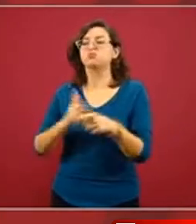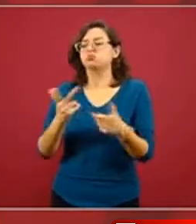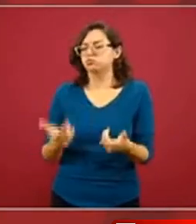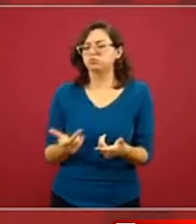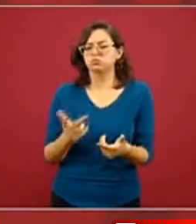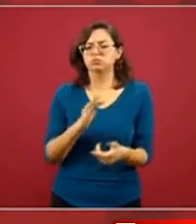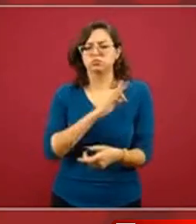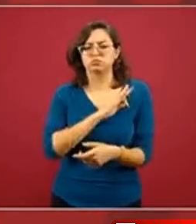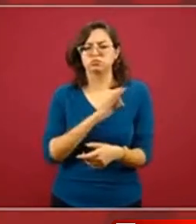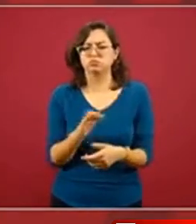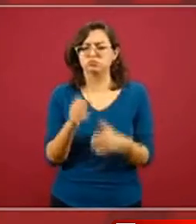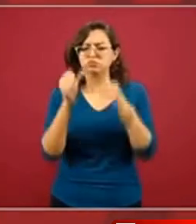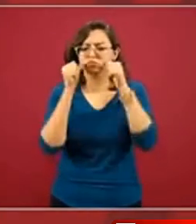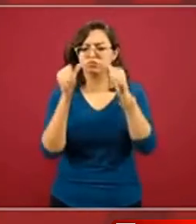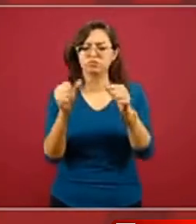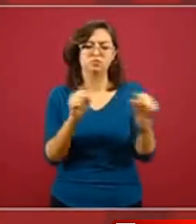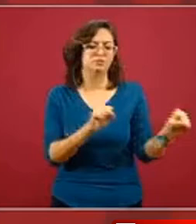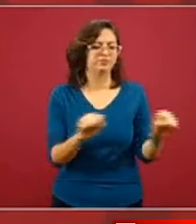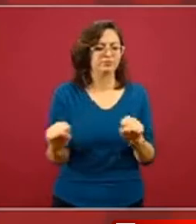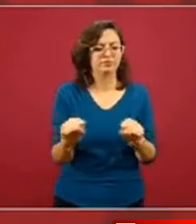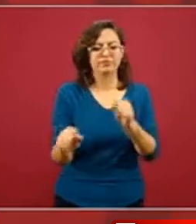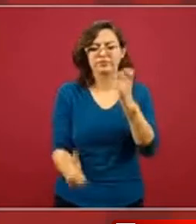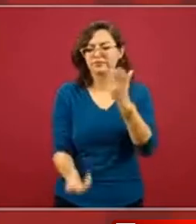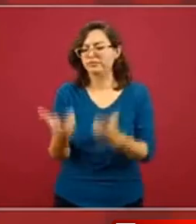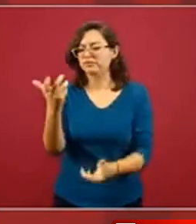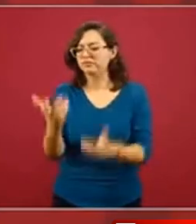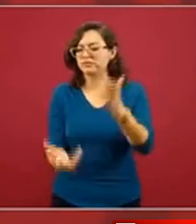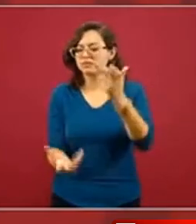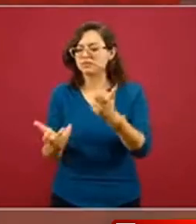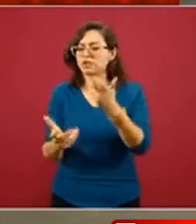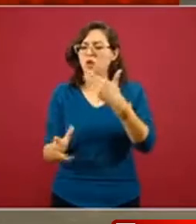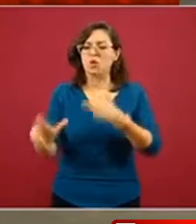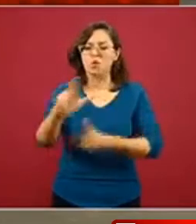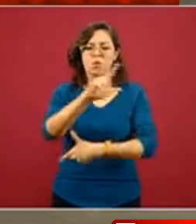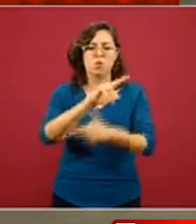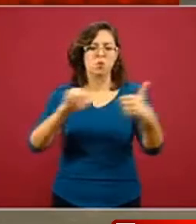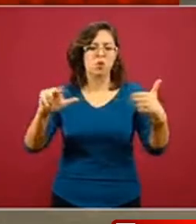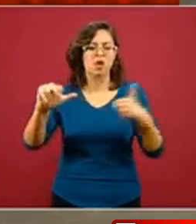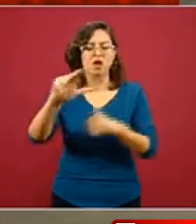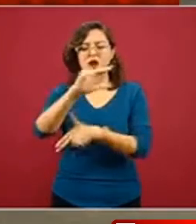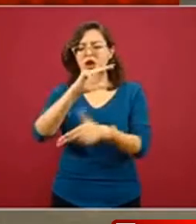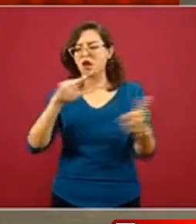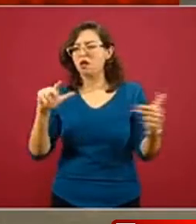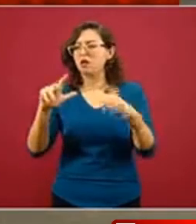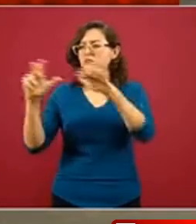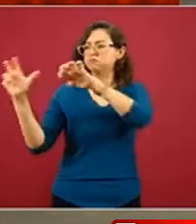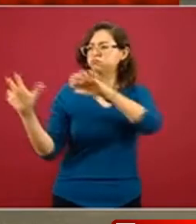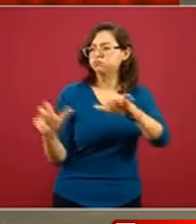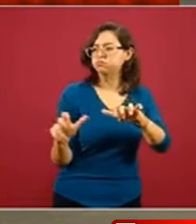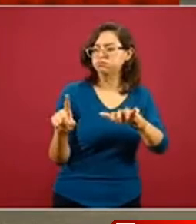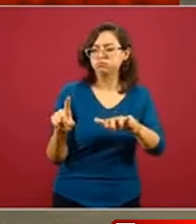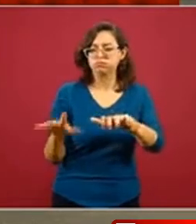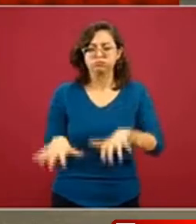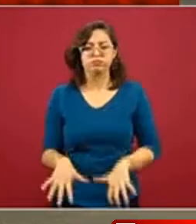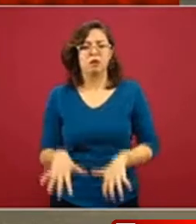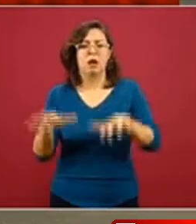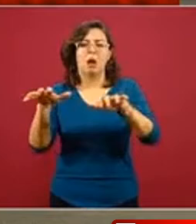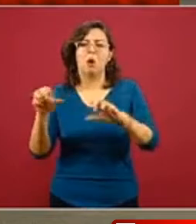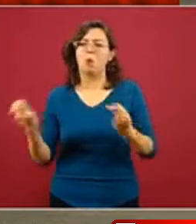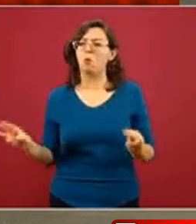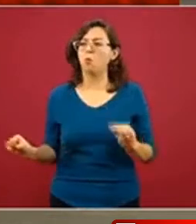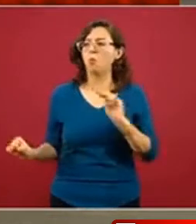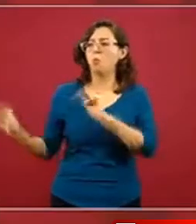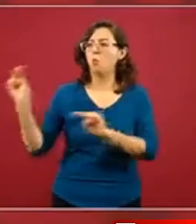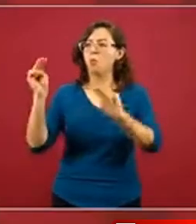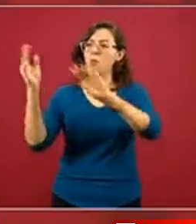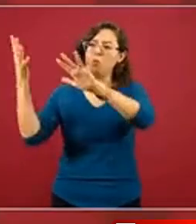haber. Terremotos, incendios, huracanes, tornados, lluvias e inundaciones, deslaves,